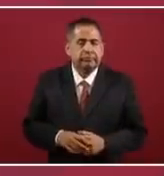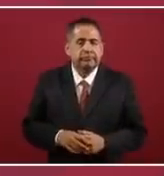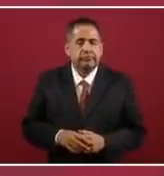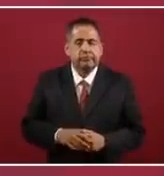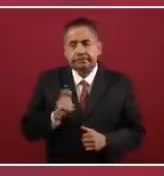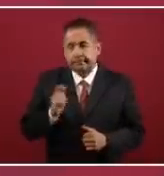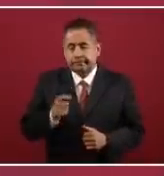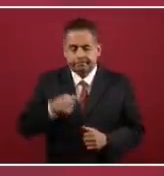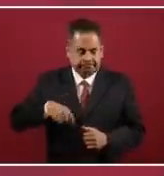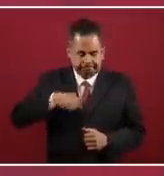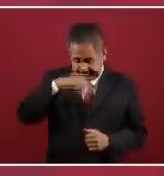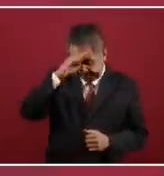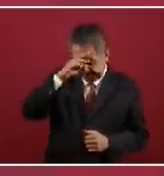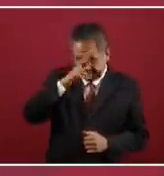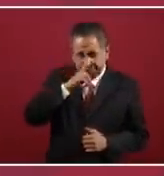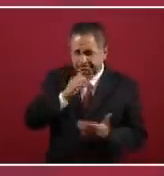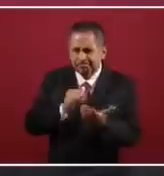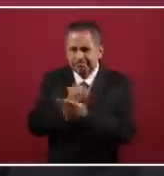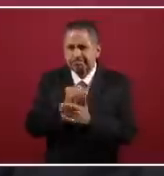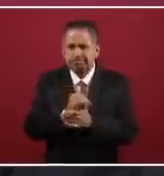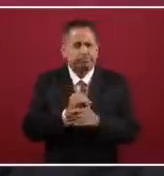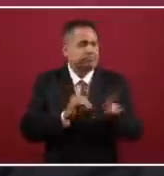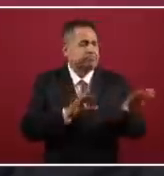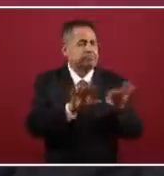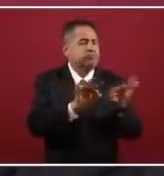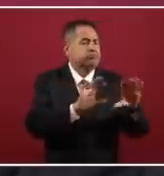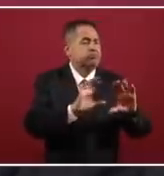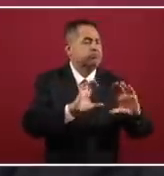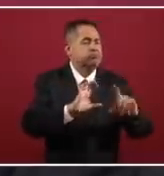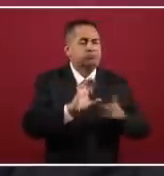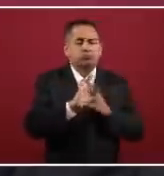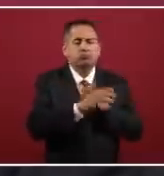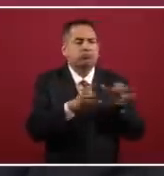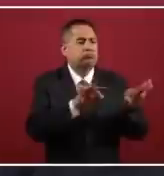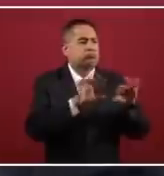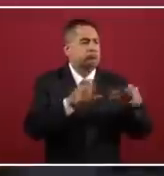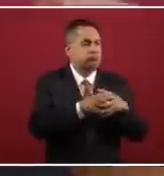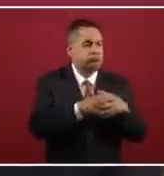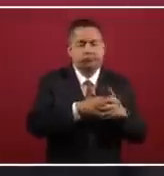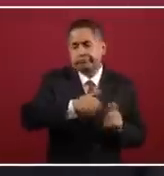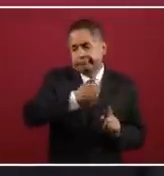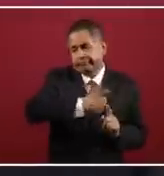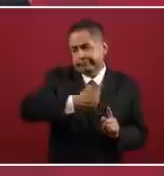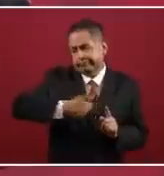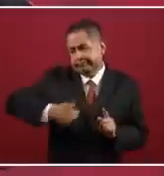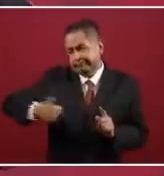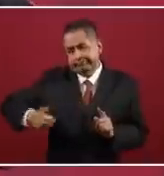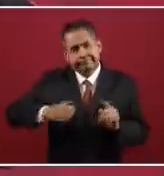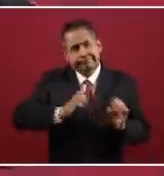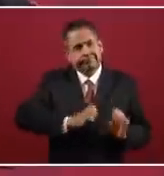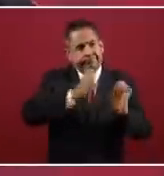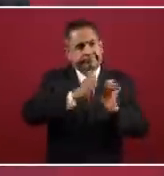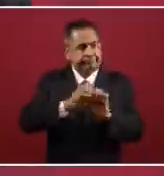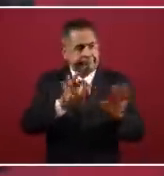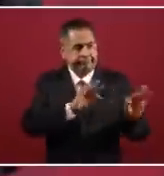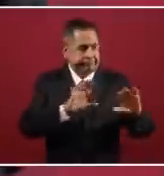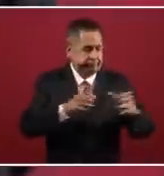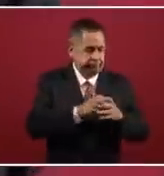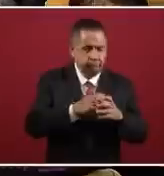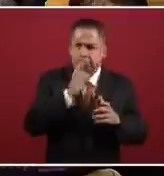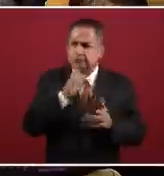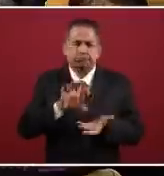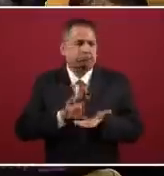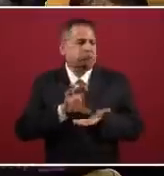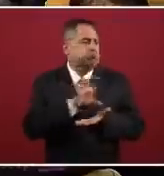Entonces resolvimos crear comités de condóminos en cada unidad y